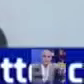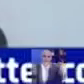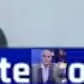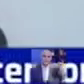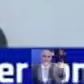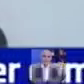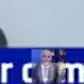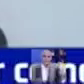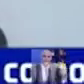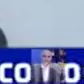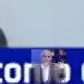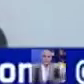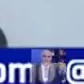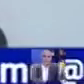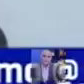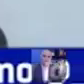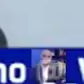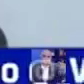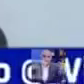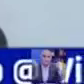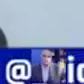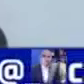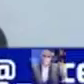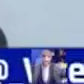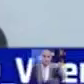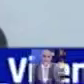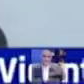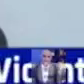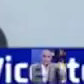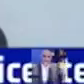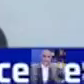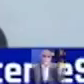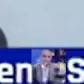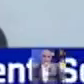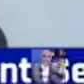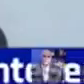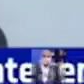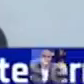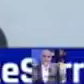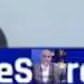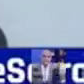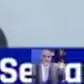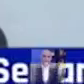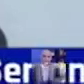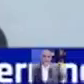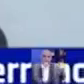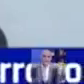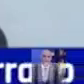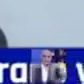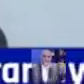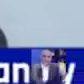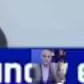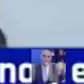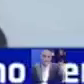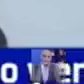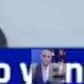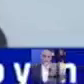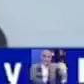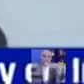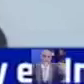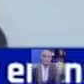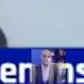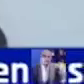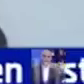eso está capitalizando en un público que quiere informarse ya más y mucho más frecuentemente en los medios